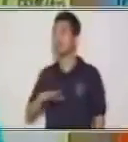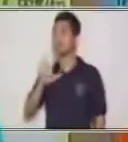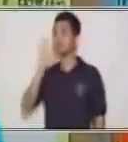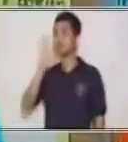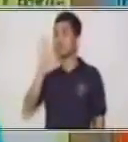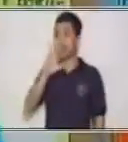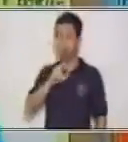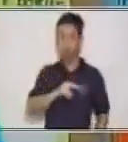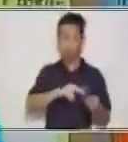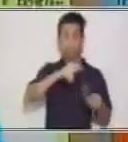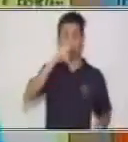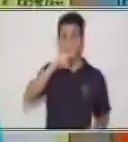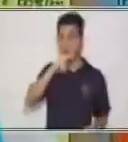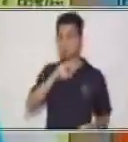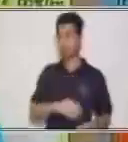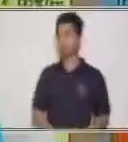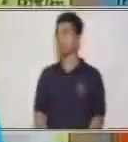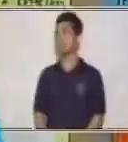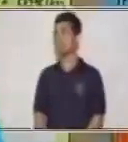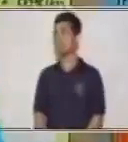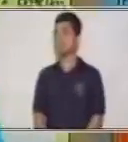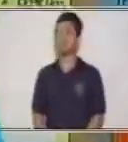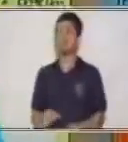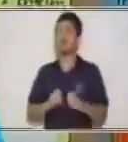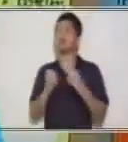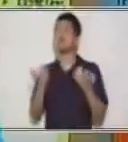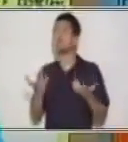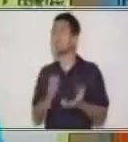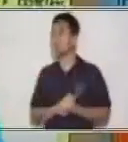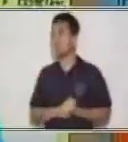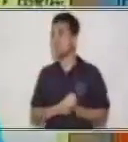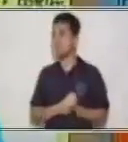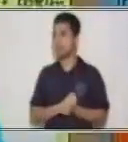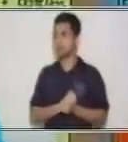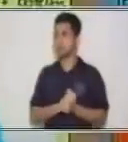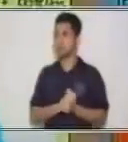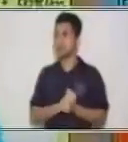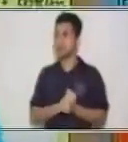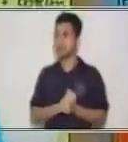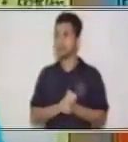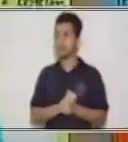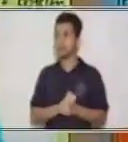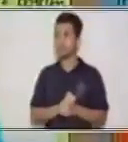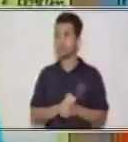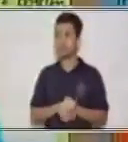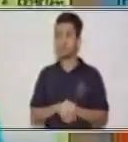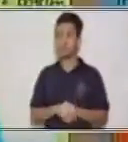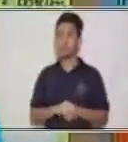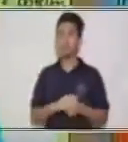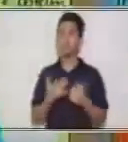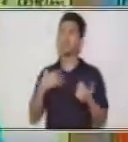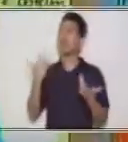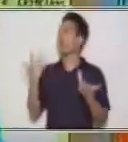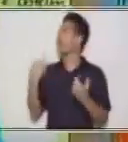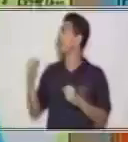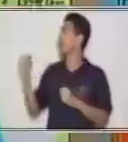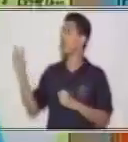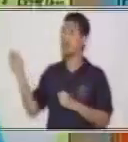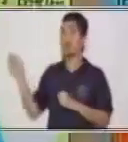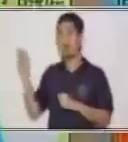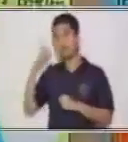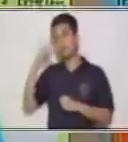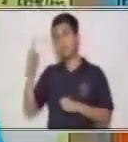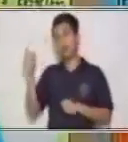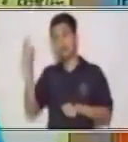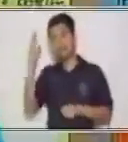botellas. Entonces, ¿qué operación matemática tendríamos que hacer acá para encontrar